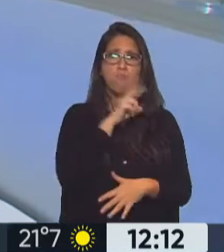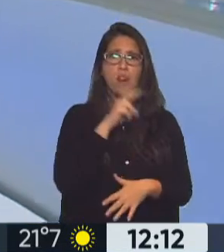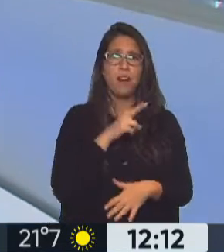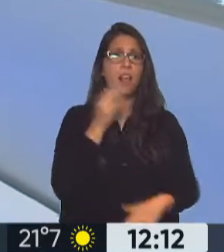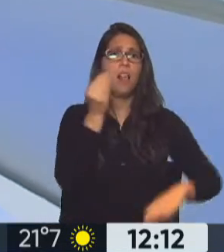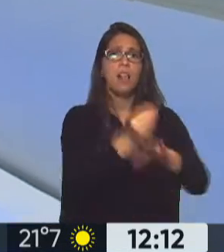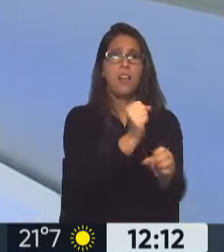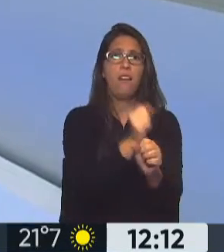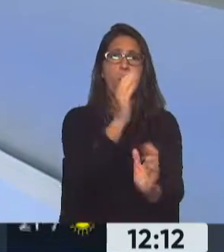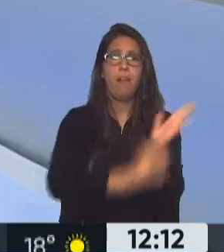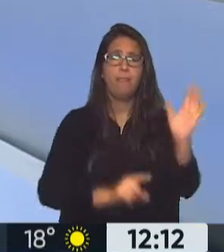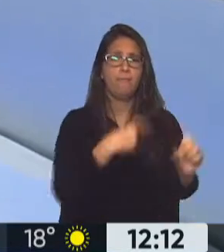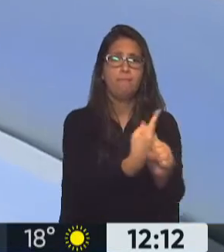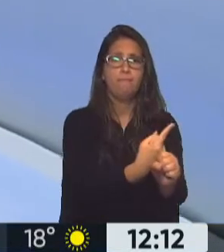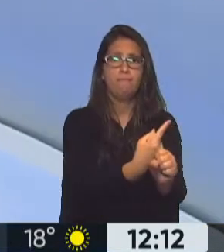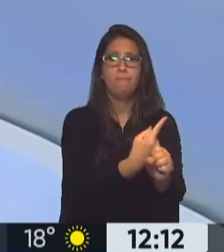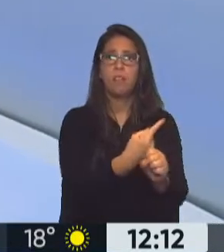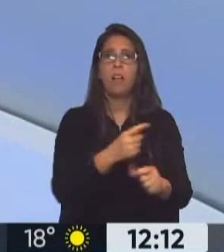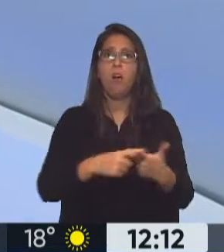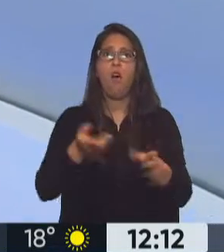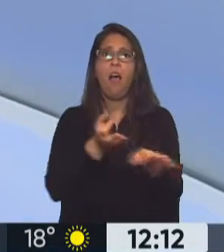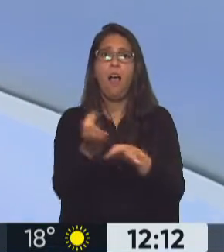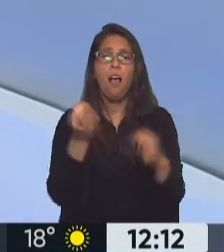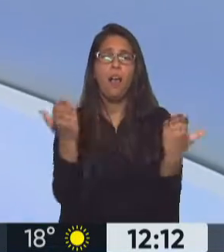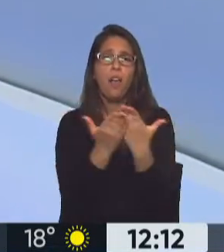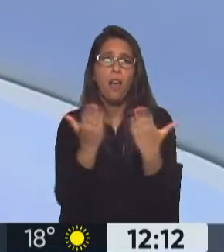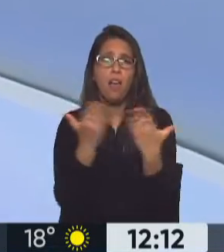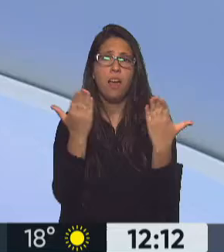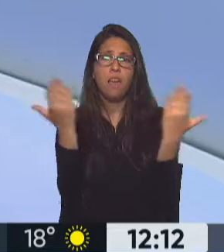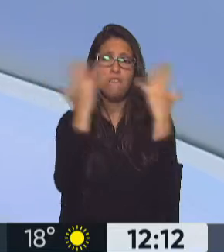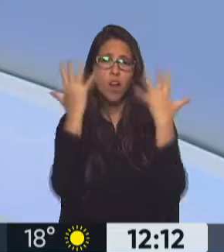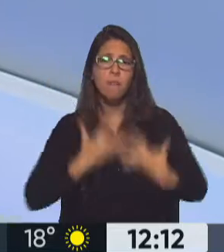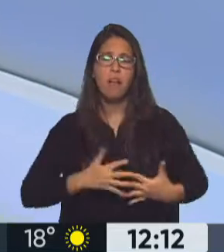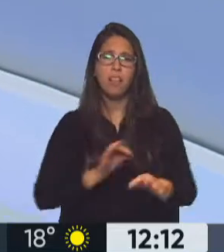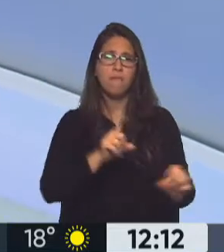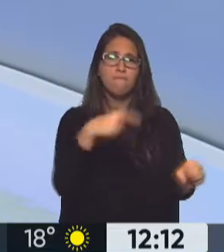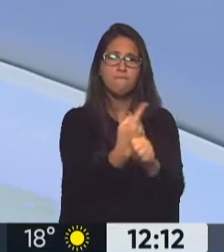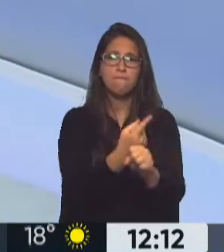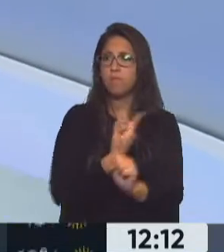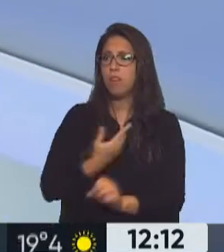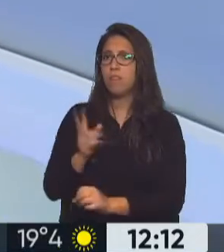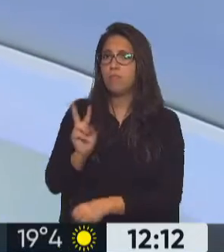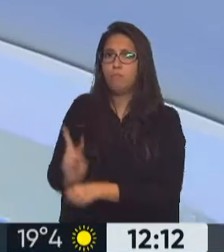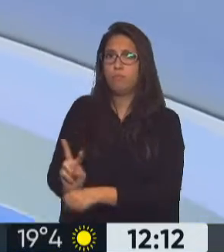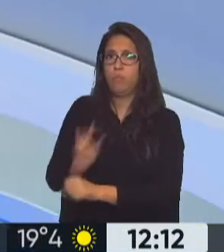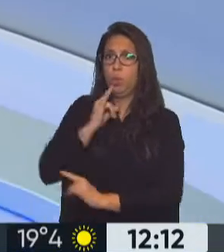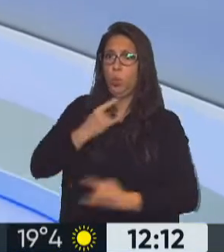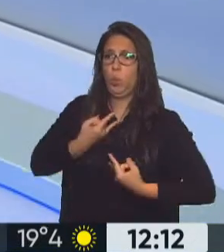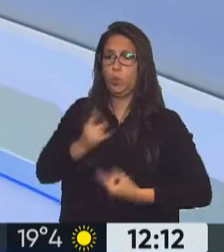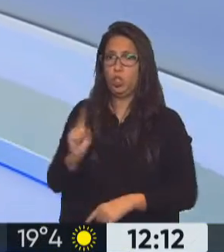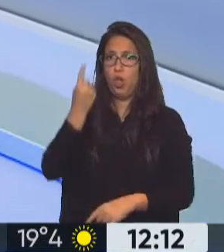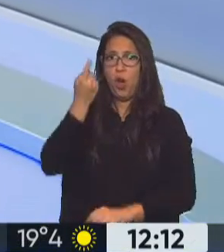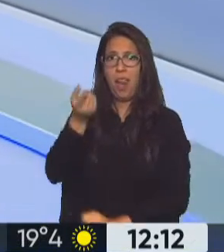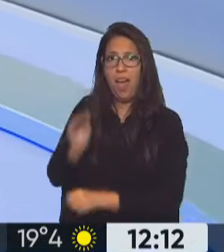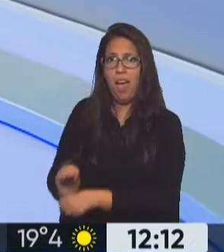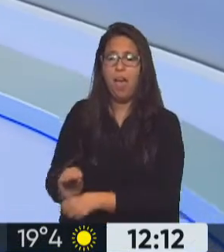empleo formal, no pueden educarse, etcétera, porque justamente están cuidando solas, ¿no? Exacto. Entonces, y este costo,